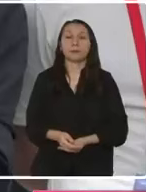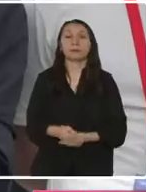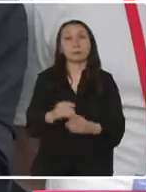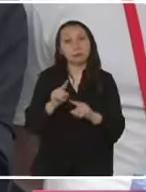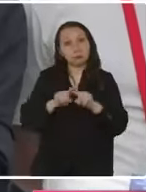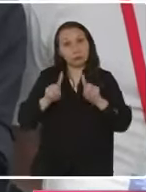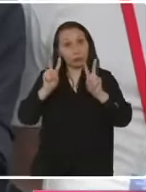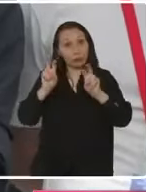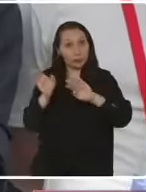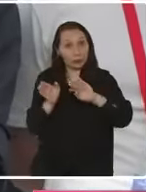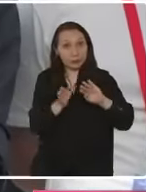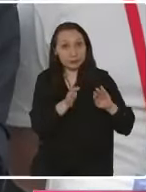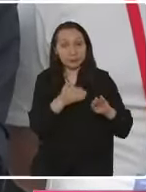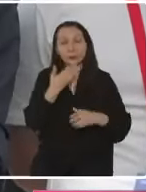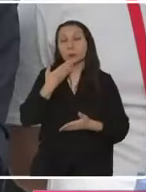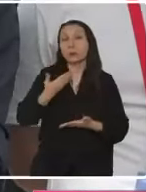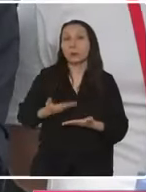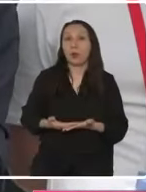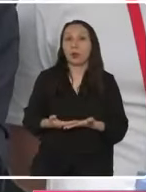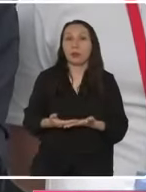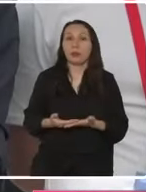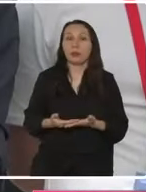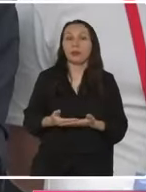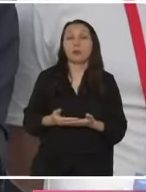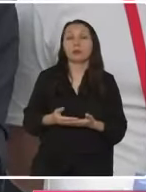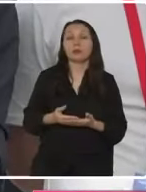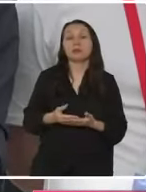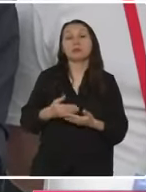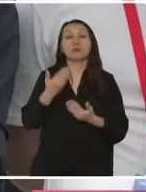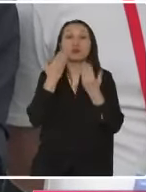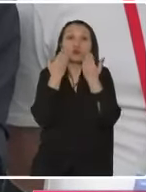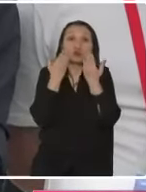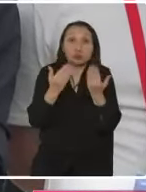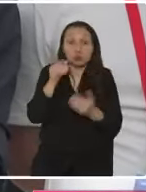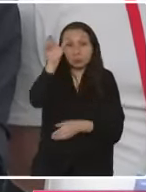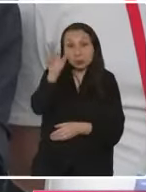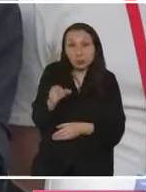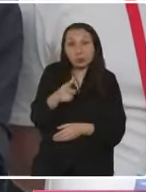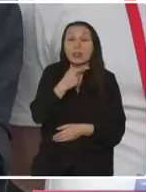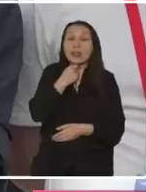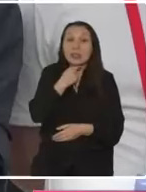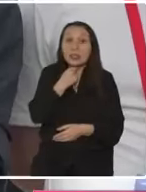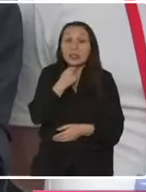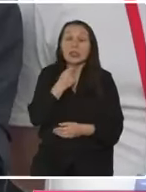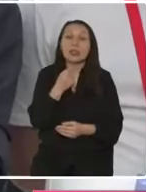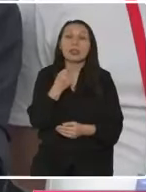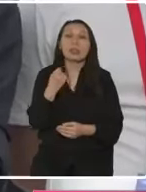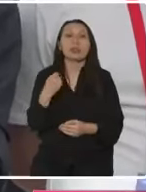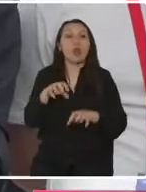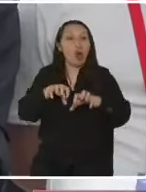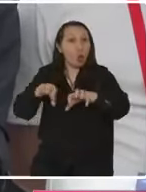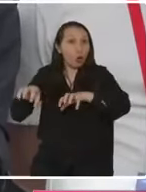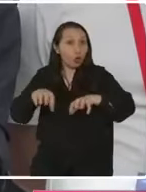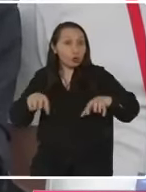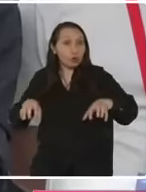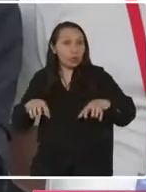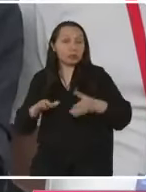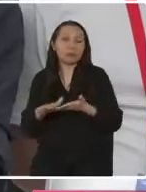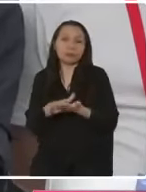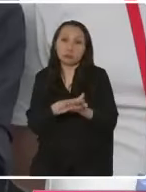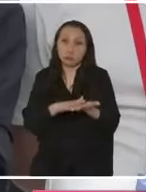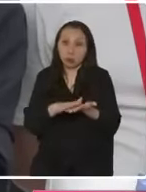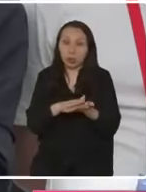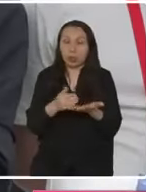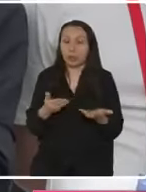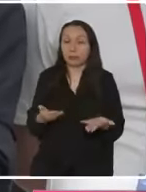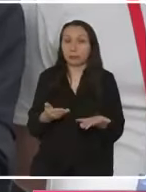Por otra parte, cuando un donante quiere hacer una donación en especie, por